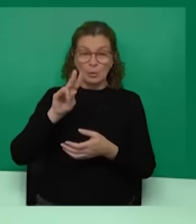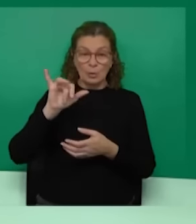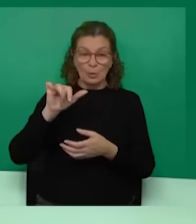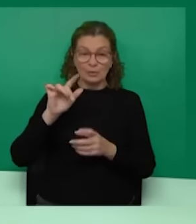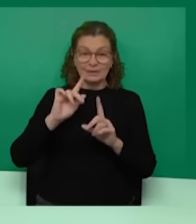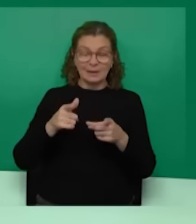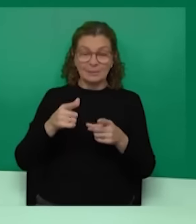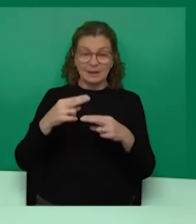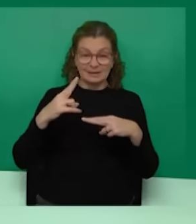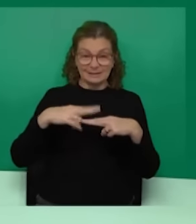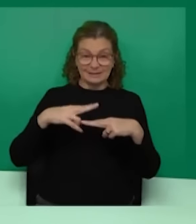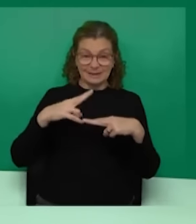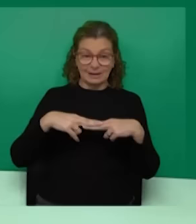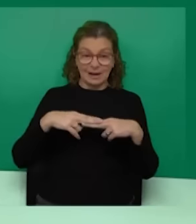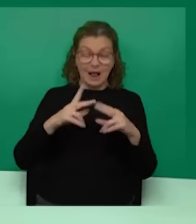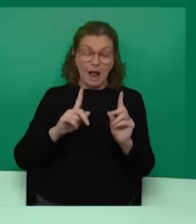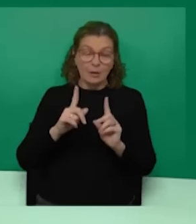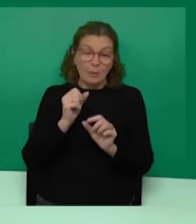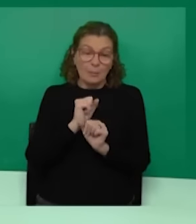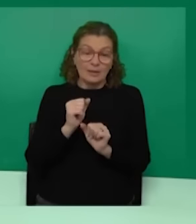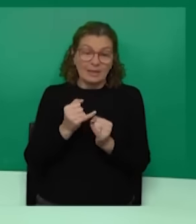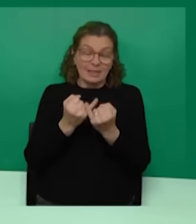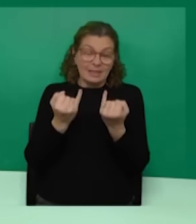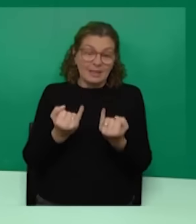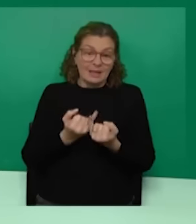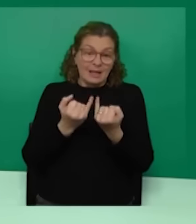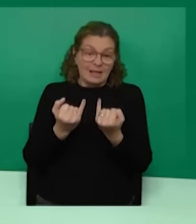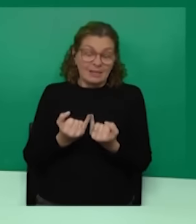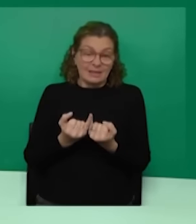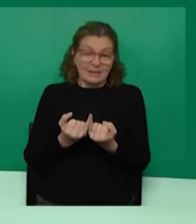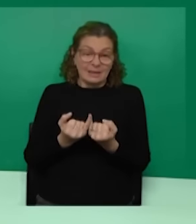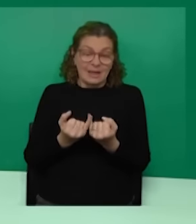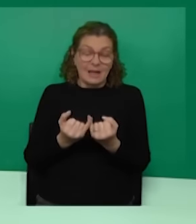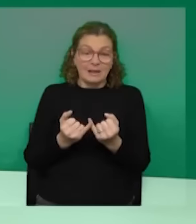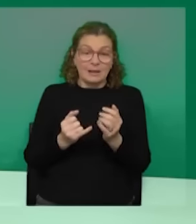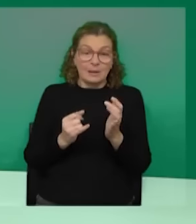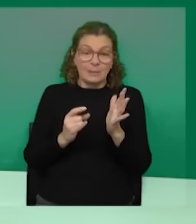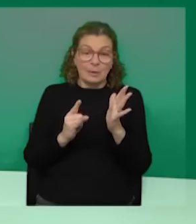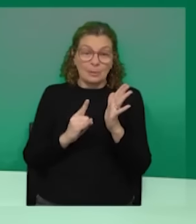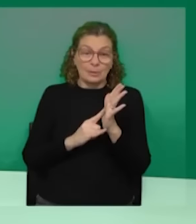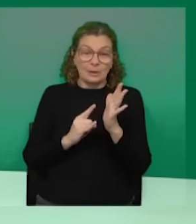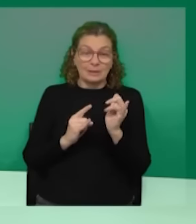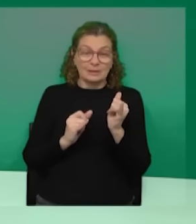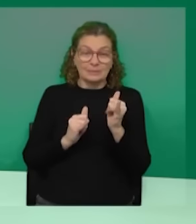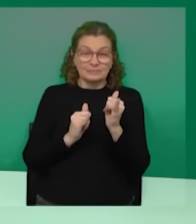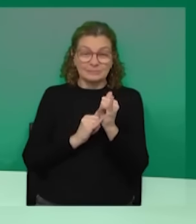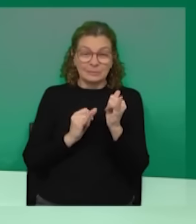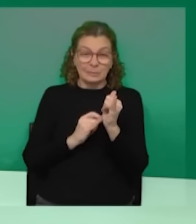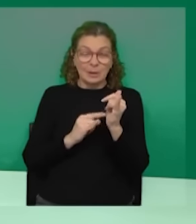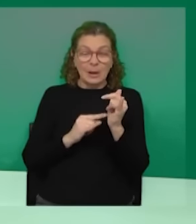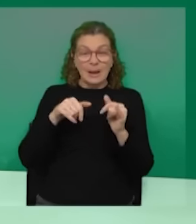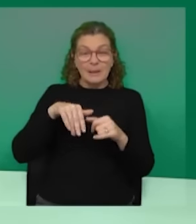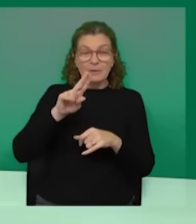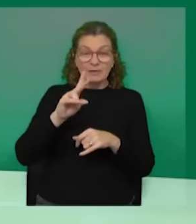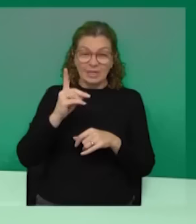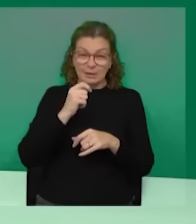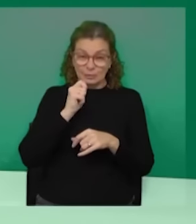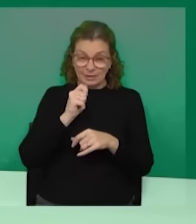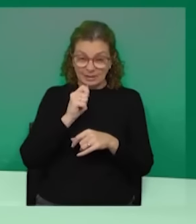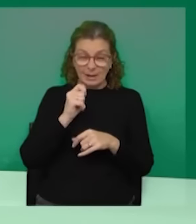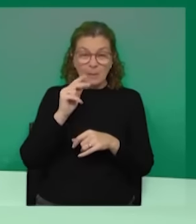mediante YouTube no una vía por la que diariamente se puede seguir buena parte de nuestra programación incluyendo estas ediciones de mbd noticias